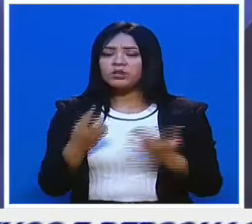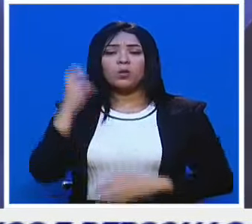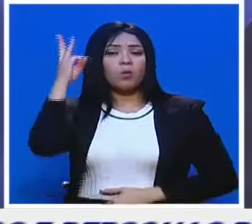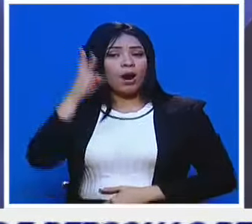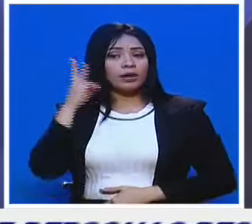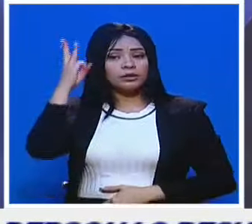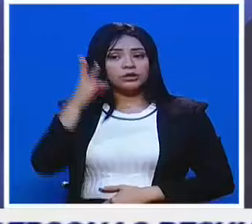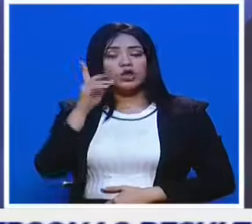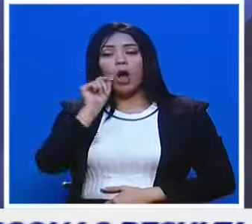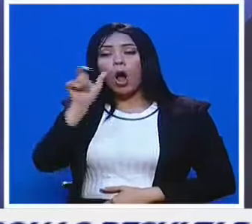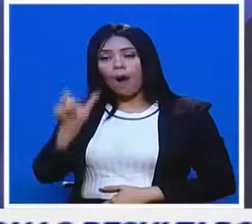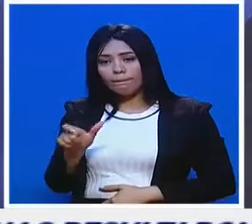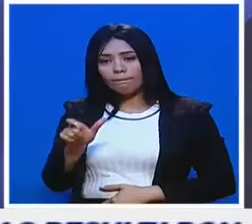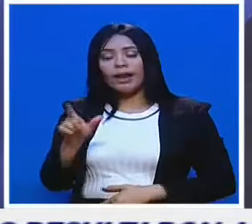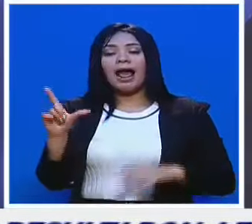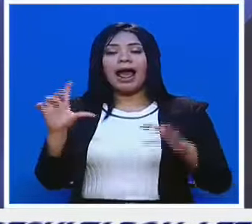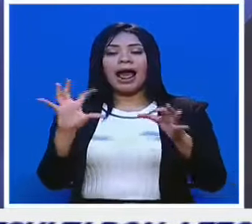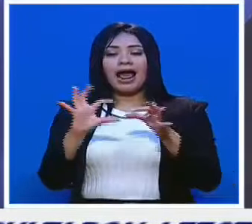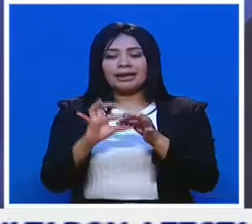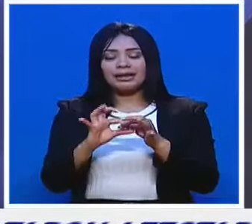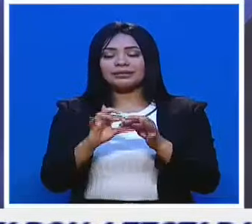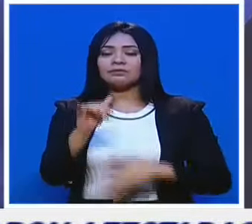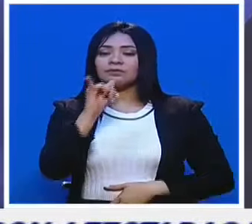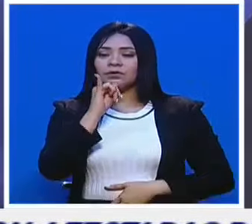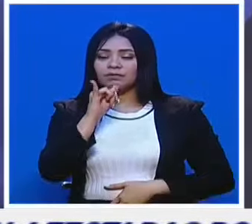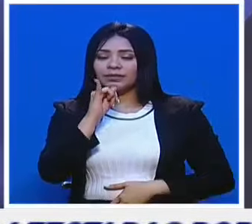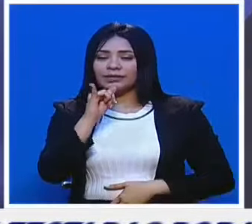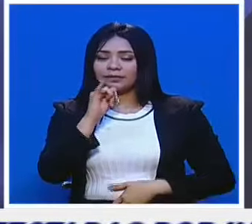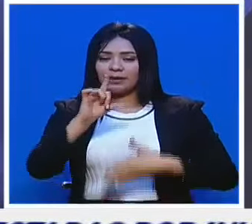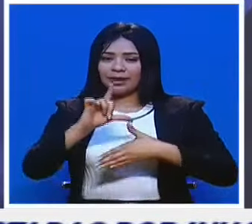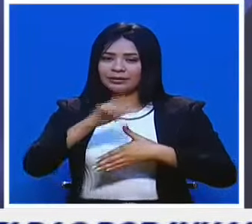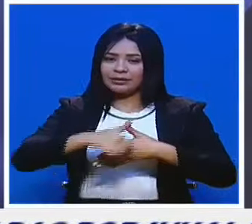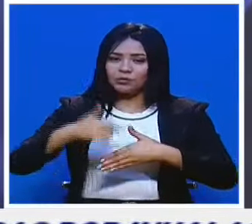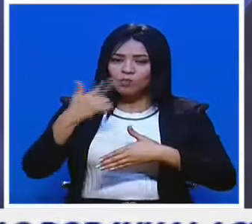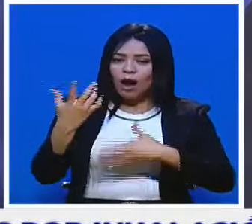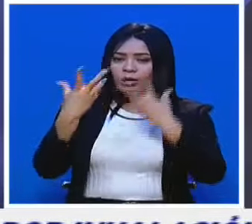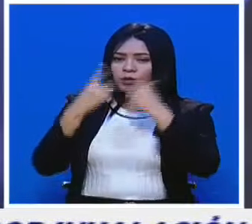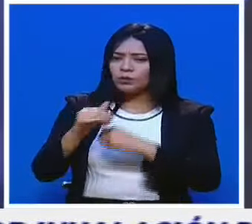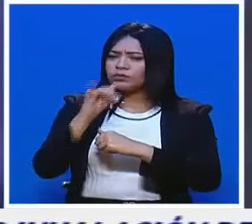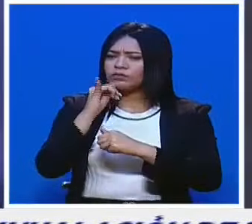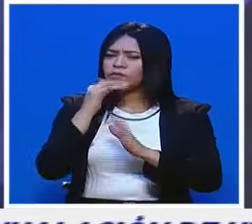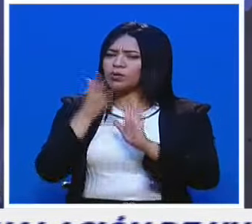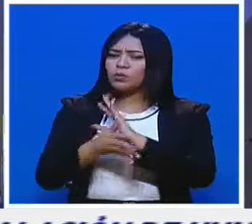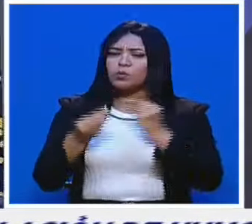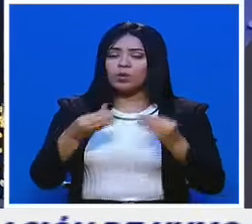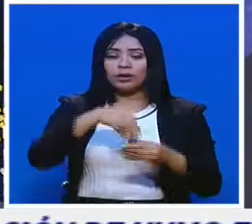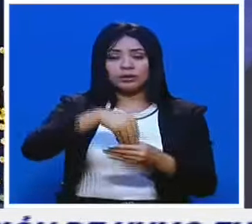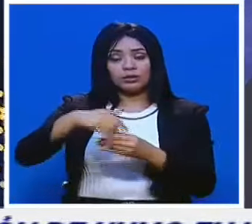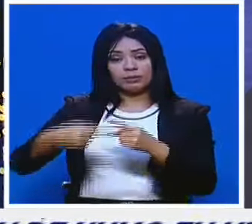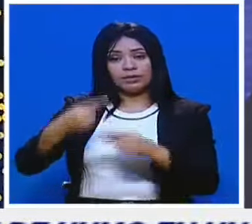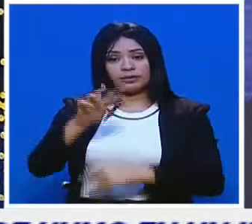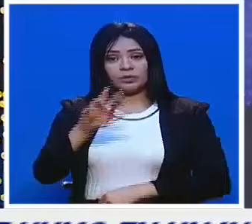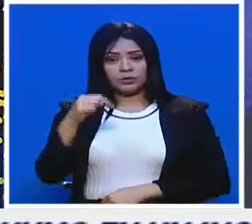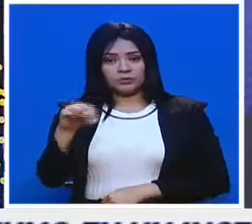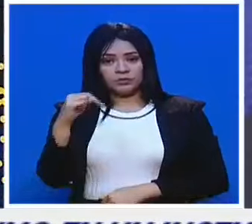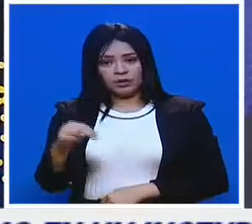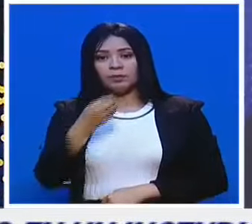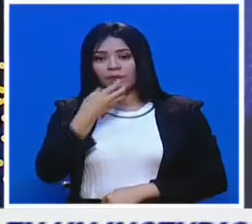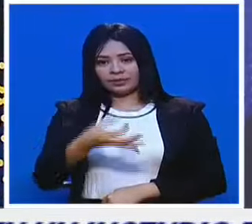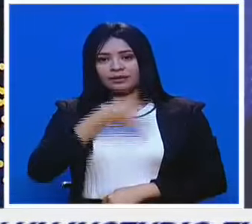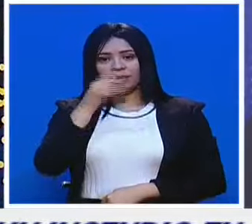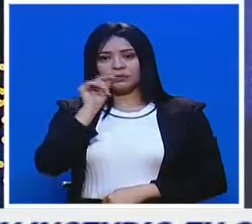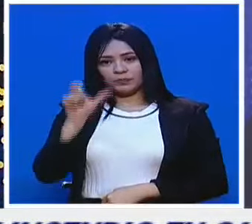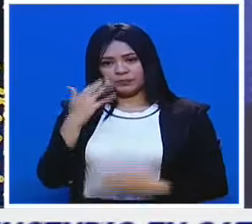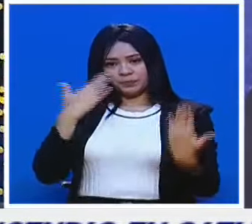Washington con Diego Borbolla de la Alianza Informativa Latinoamericana para conocer los últimos detalles de cara a las elecciones de mañana 5 de noviembre. Buenas tardes,